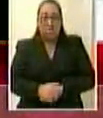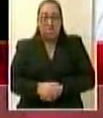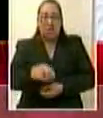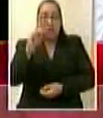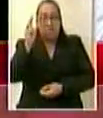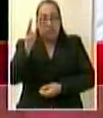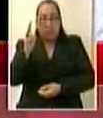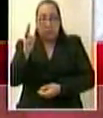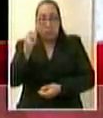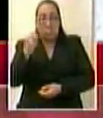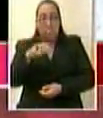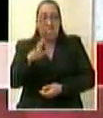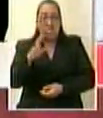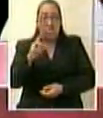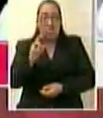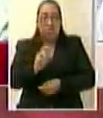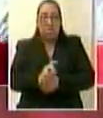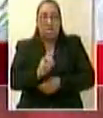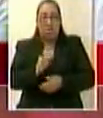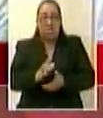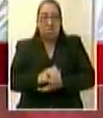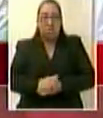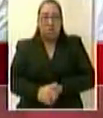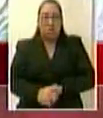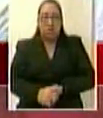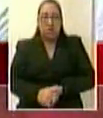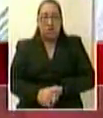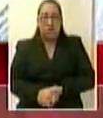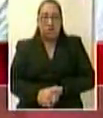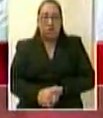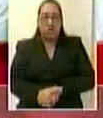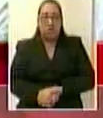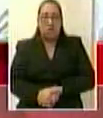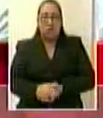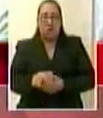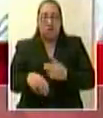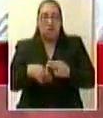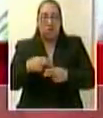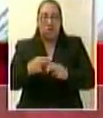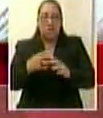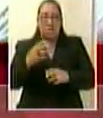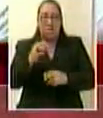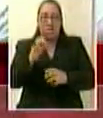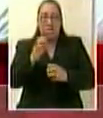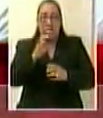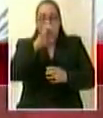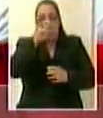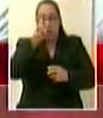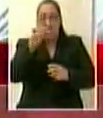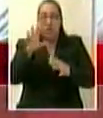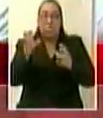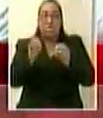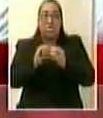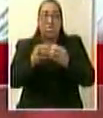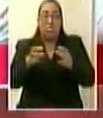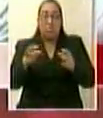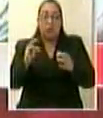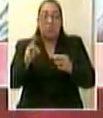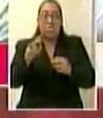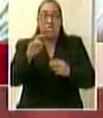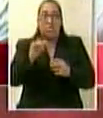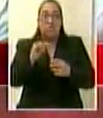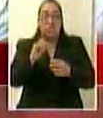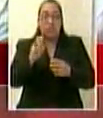docentes, los millones de exalumnos del Colegio Nacional de Ciencias del Cusco, el pueblo del Cusco, los